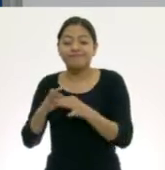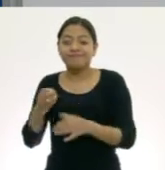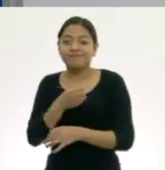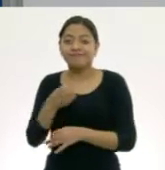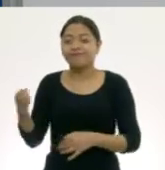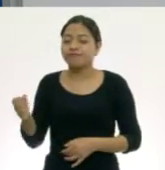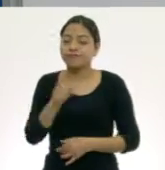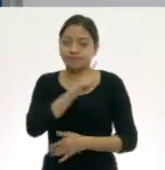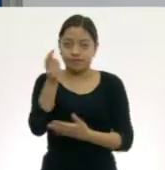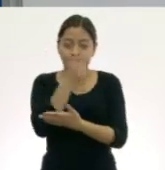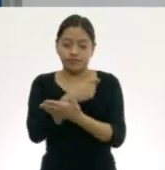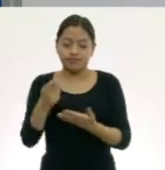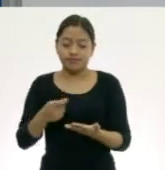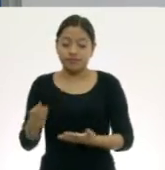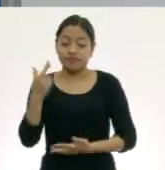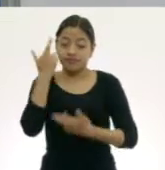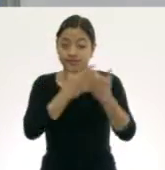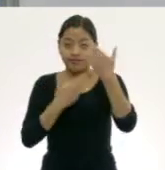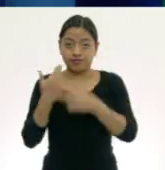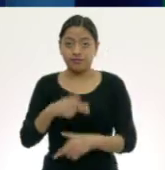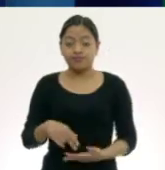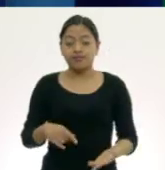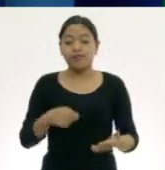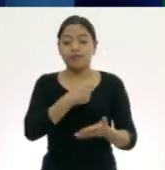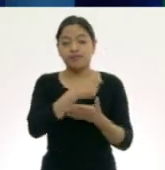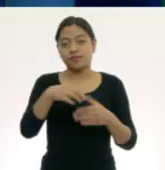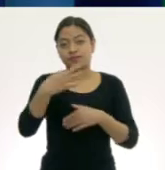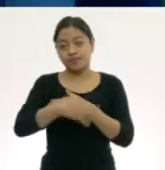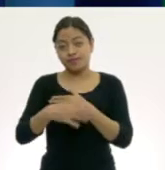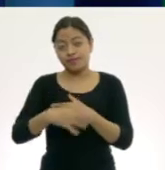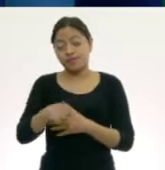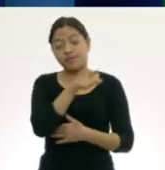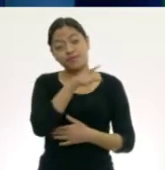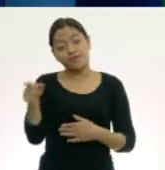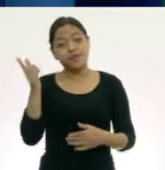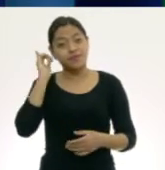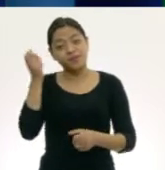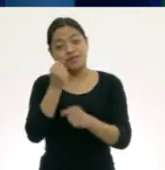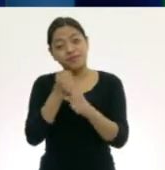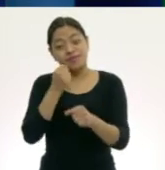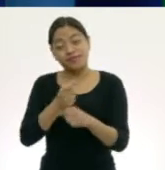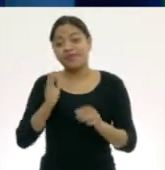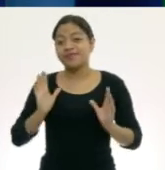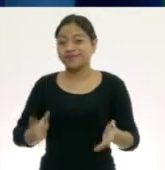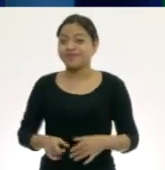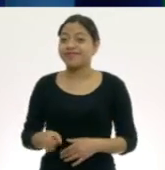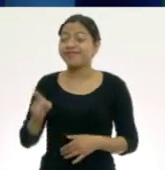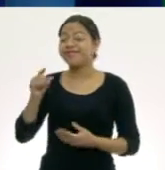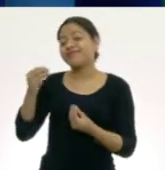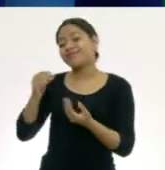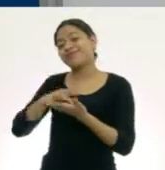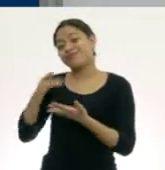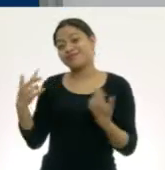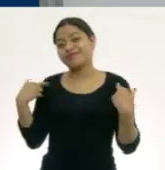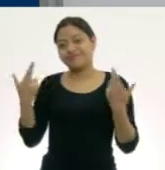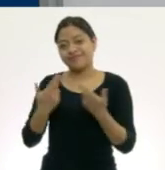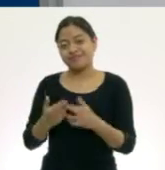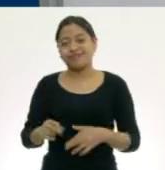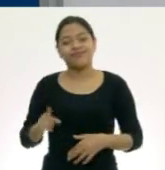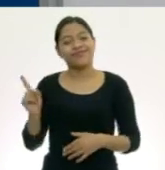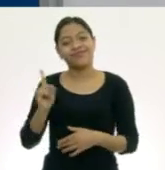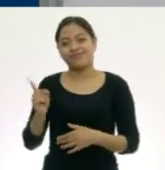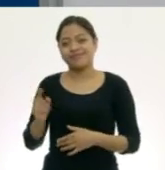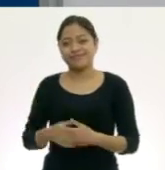de escribir y de que tú revises tu borrador. Pues espero que ya lo pongan en práctica y maestra Gaby, muchas gracias. No, porque María,